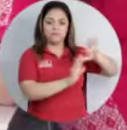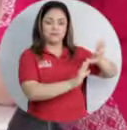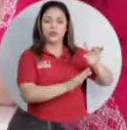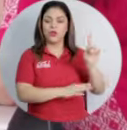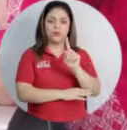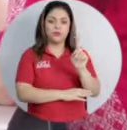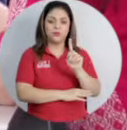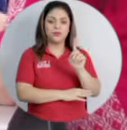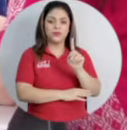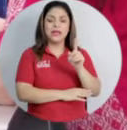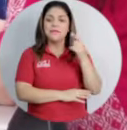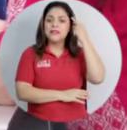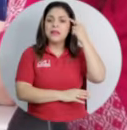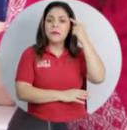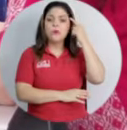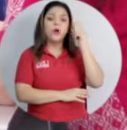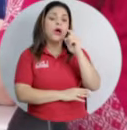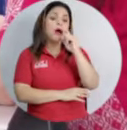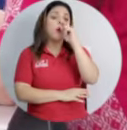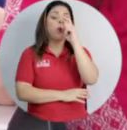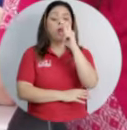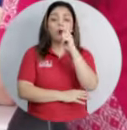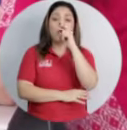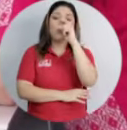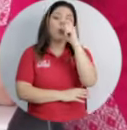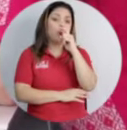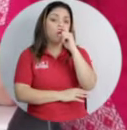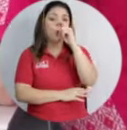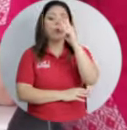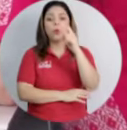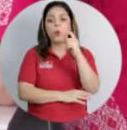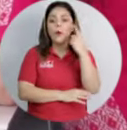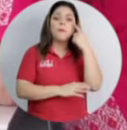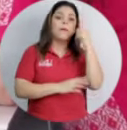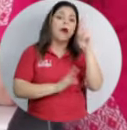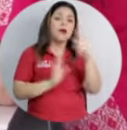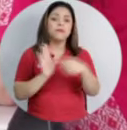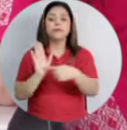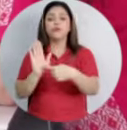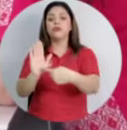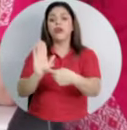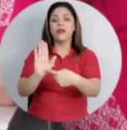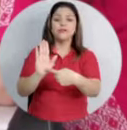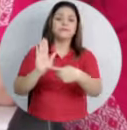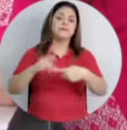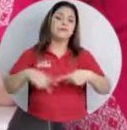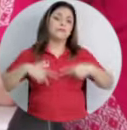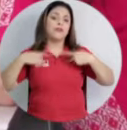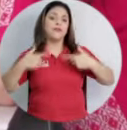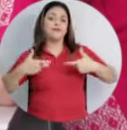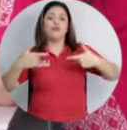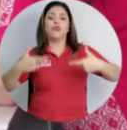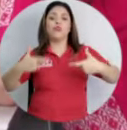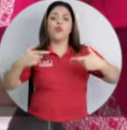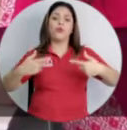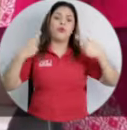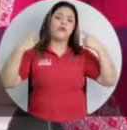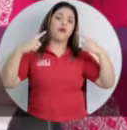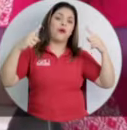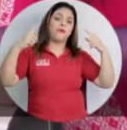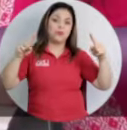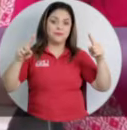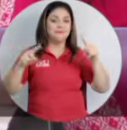mundo que vivimos donde podíamos dar alguna holgura para que en los Facebook aparentar una vida de ricos y famosos, o sea, que